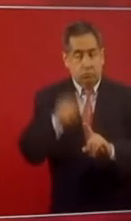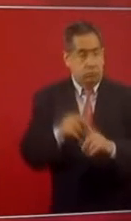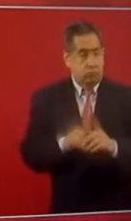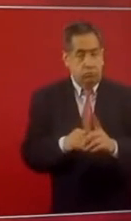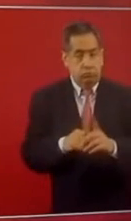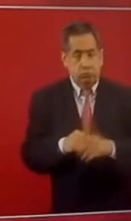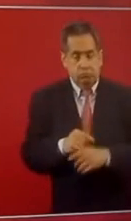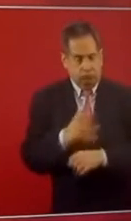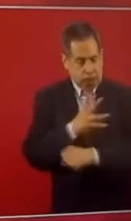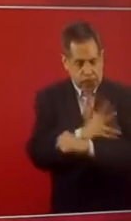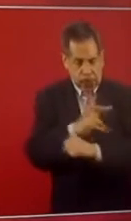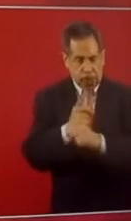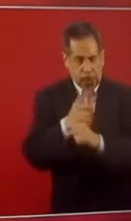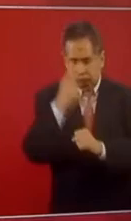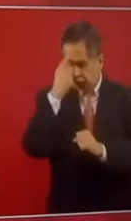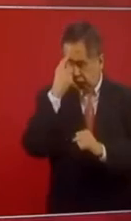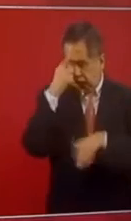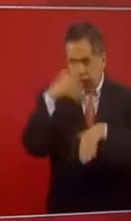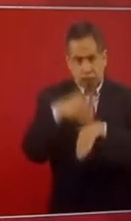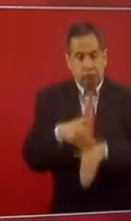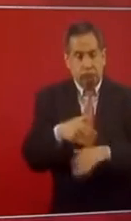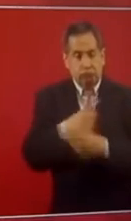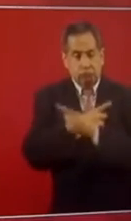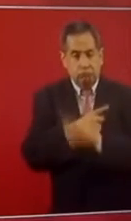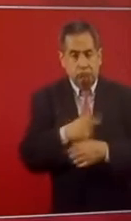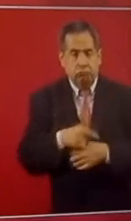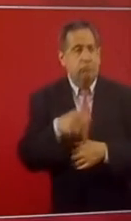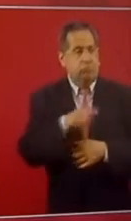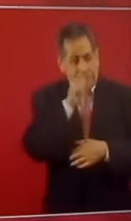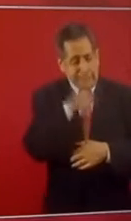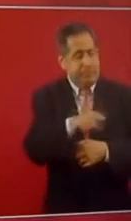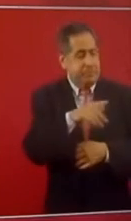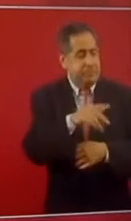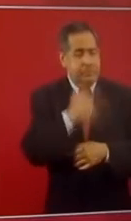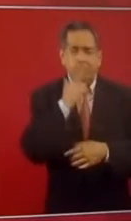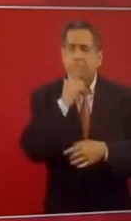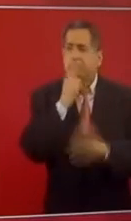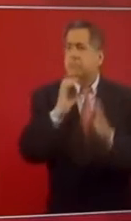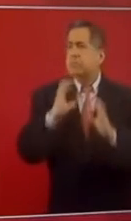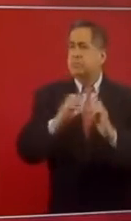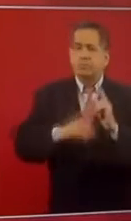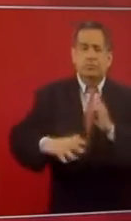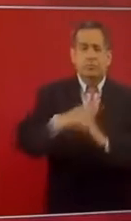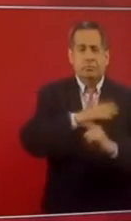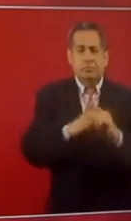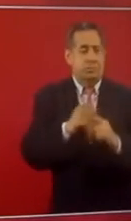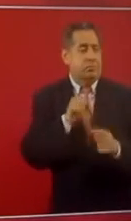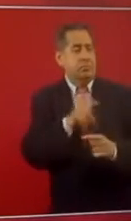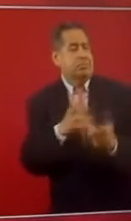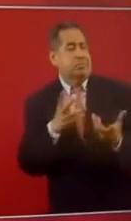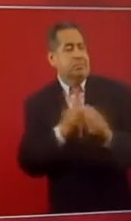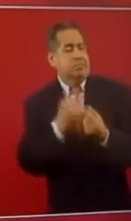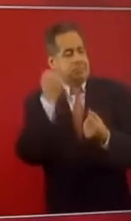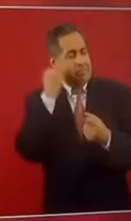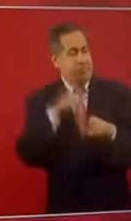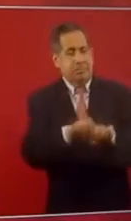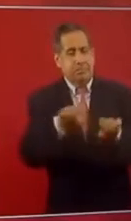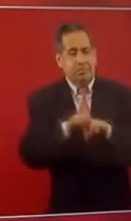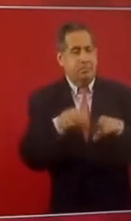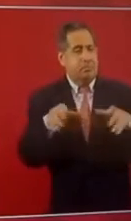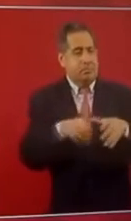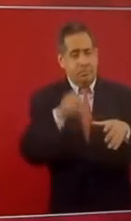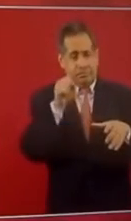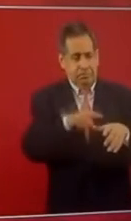que generaron algunos descontentos en los sectores sociales.